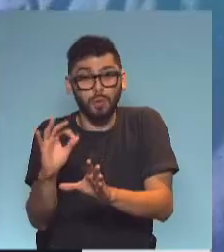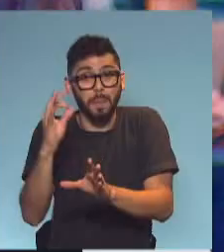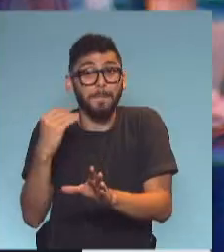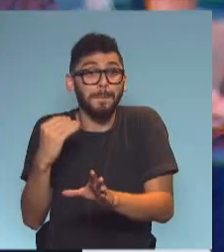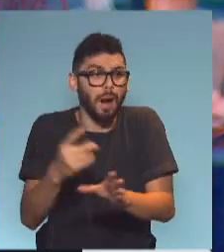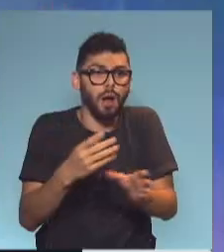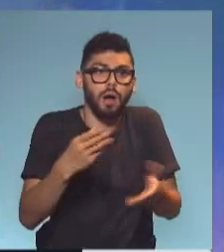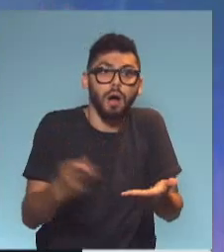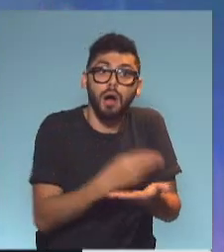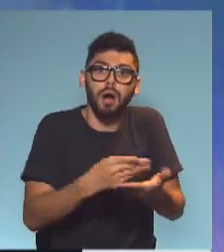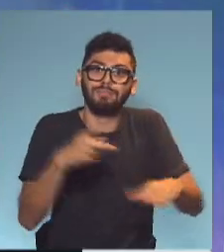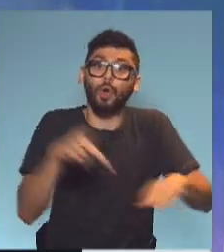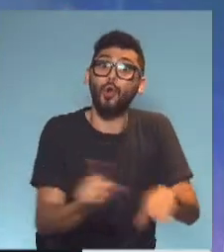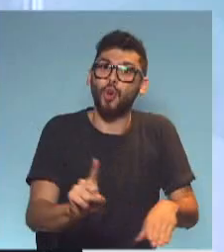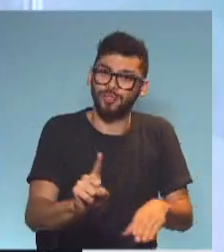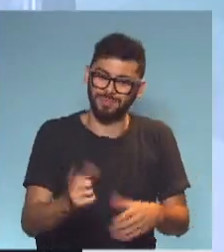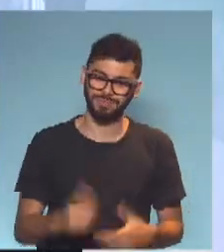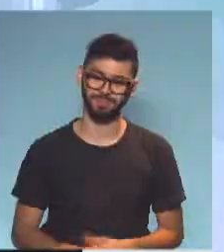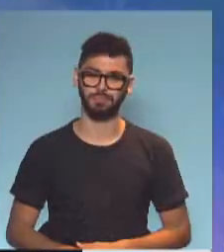productivas.